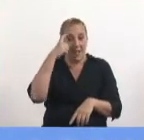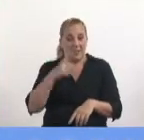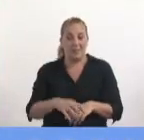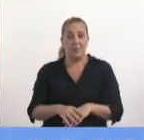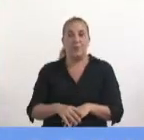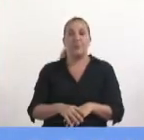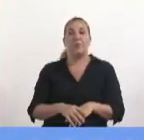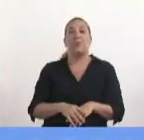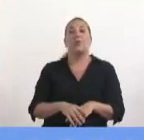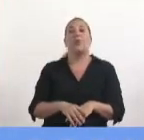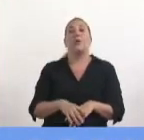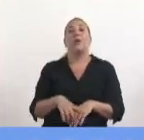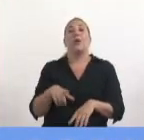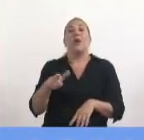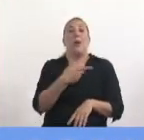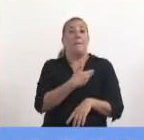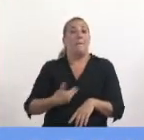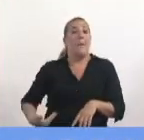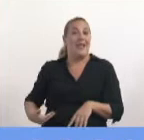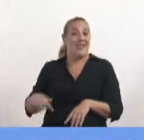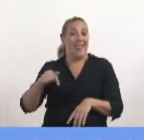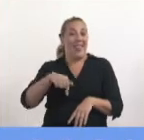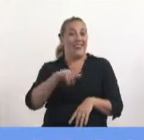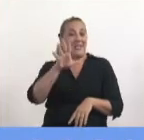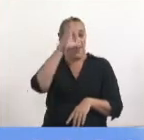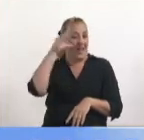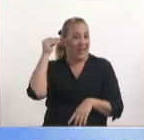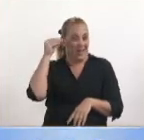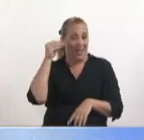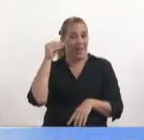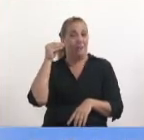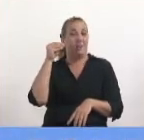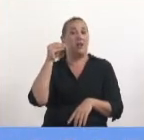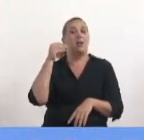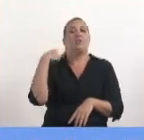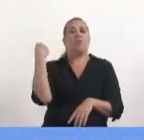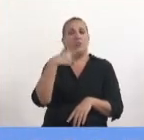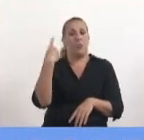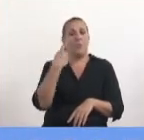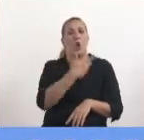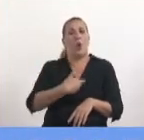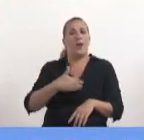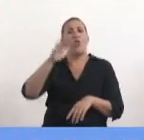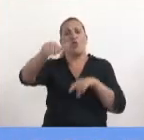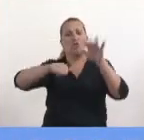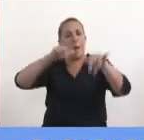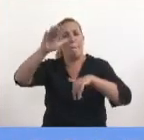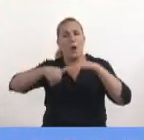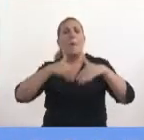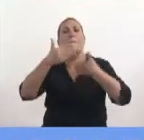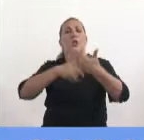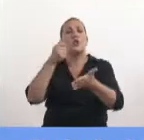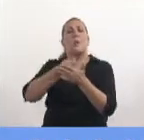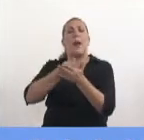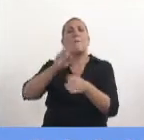cuando la presidencia de este cuerpo nos convoca a los gobernadores en el proceso de desendeudamiento más fantástico